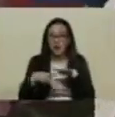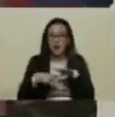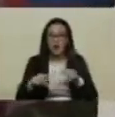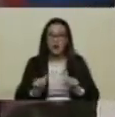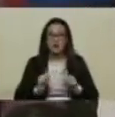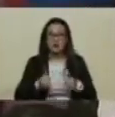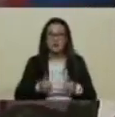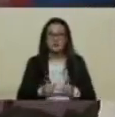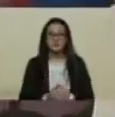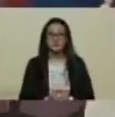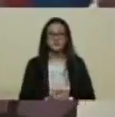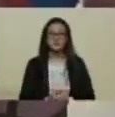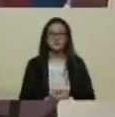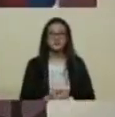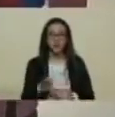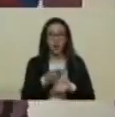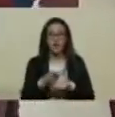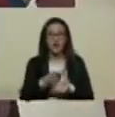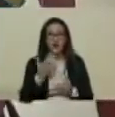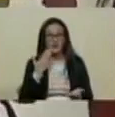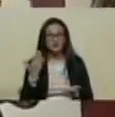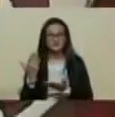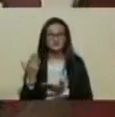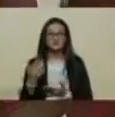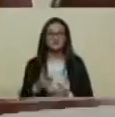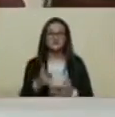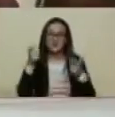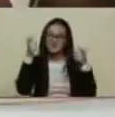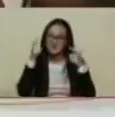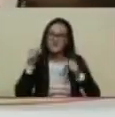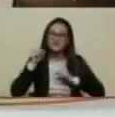inicial. Gobernador. Chávez vive.